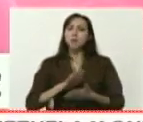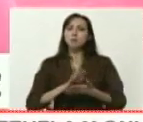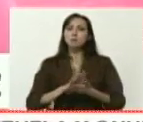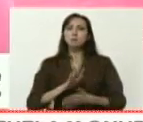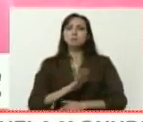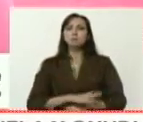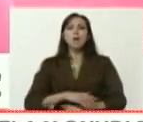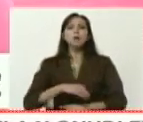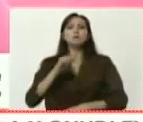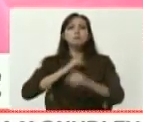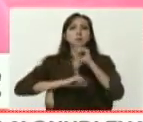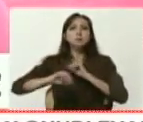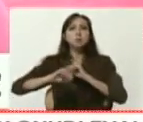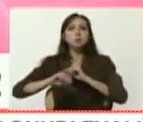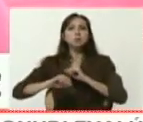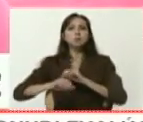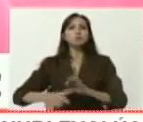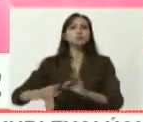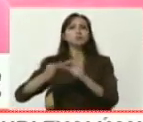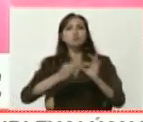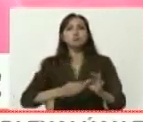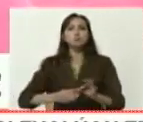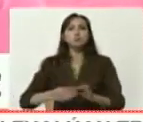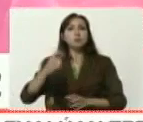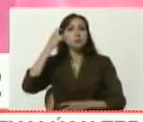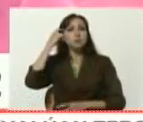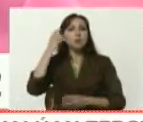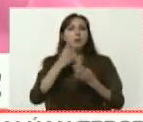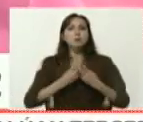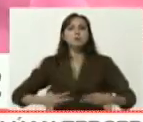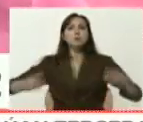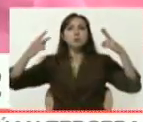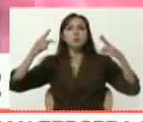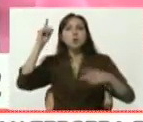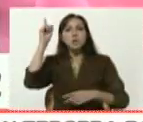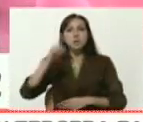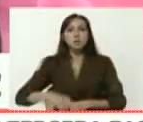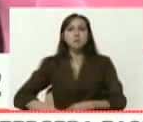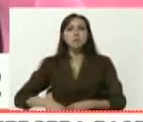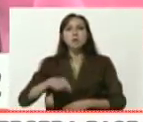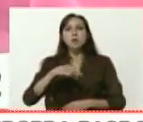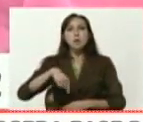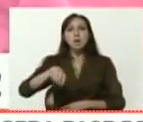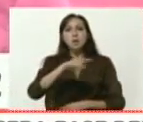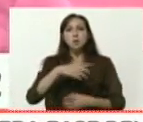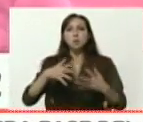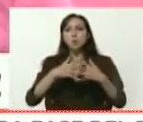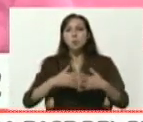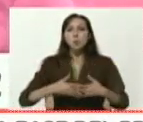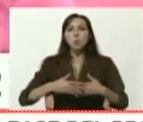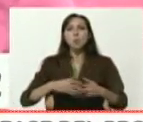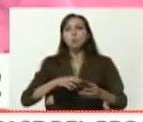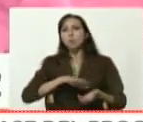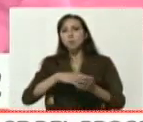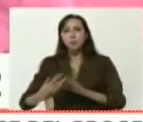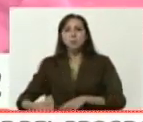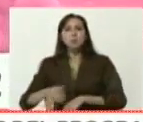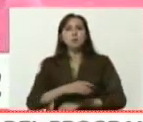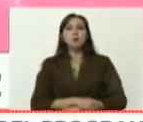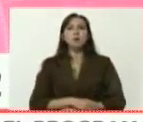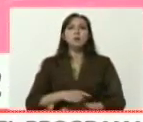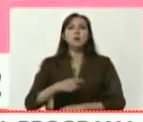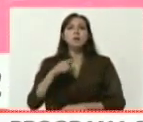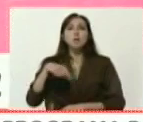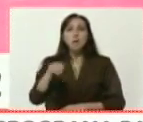defendiendo su integridad, es un día de victoria y es un día también de derrota para esos imperios salvajes. Y pretenden